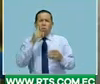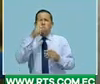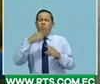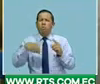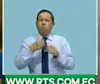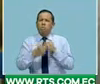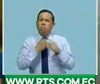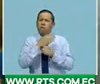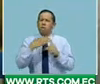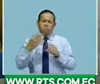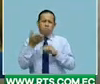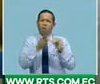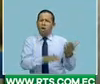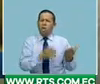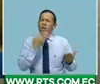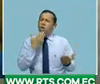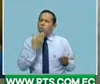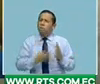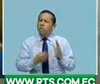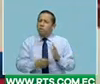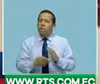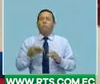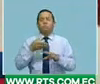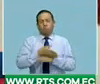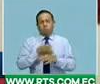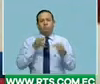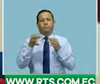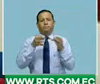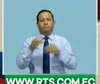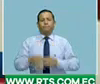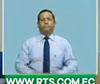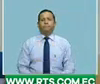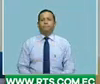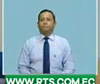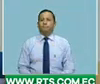noticia en pocos minutos. Esté pendiente.